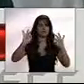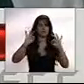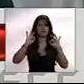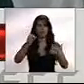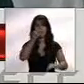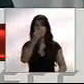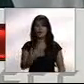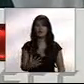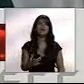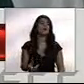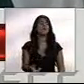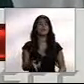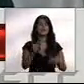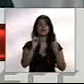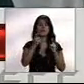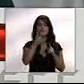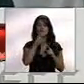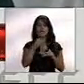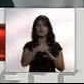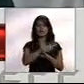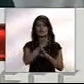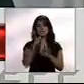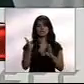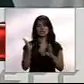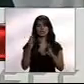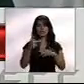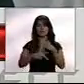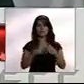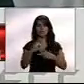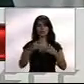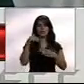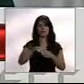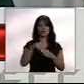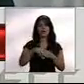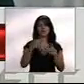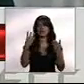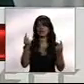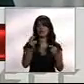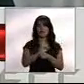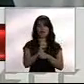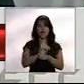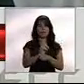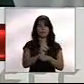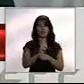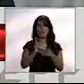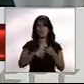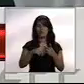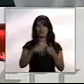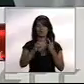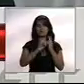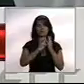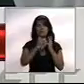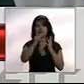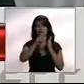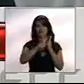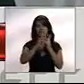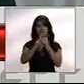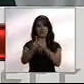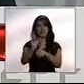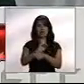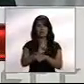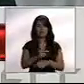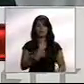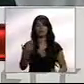permitió desarrollar este proceso electoral con muchísima agilidad, con muchísima fluidez. A esta